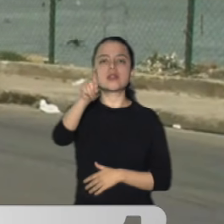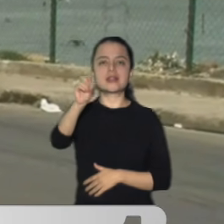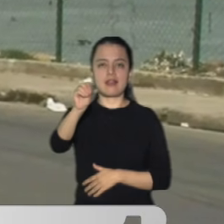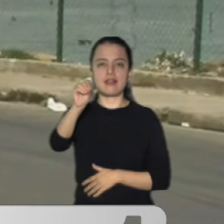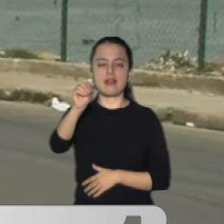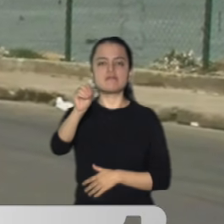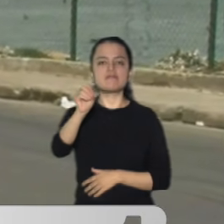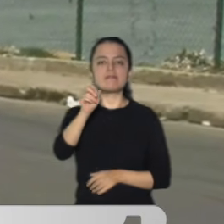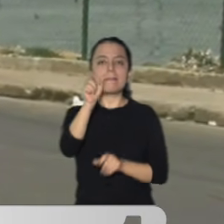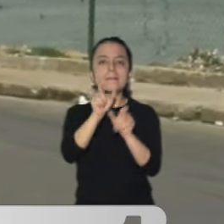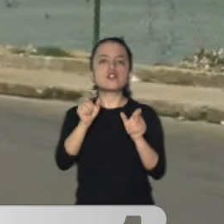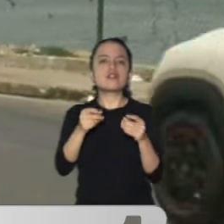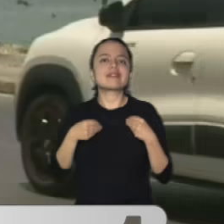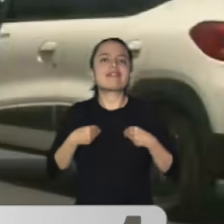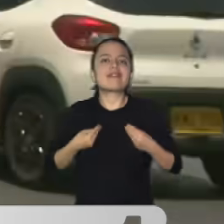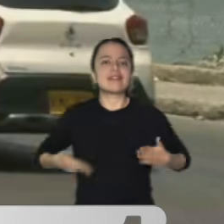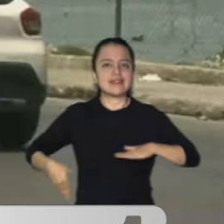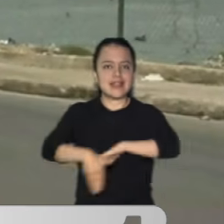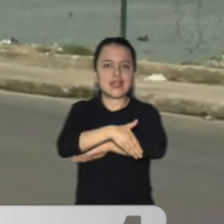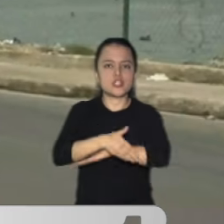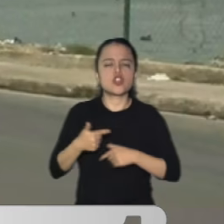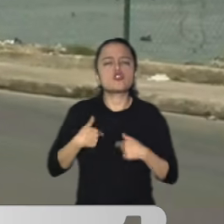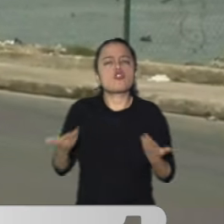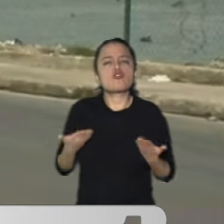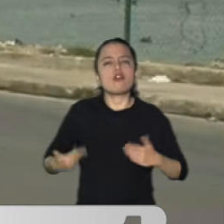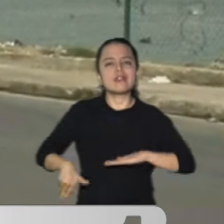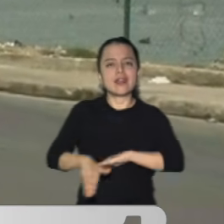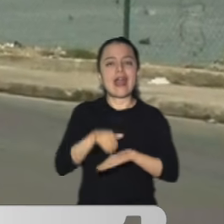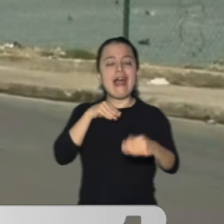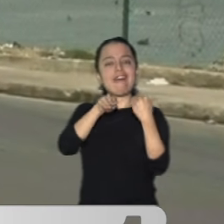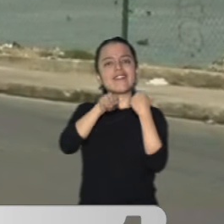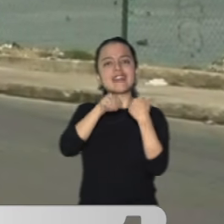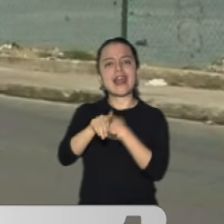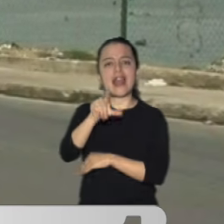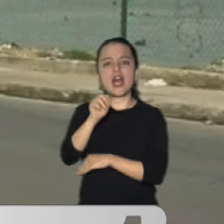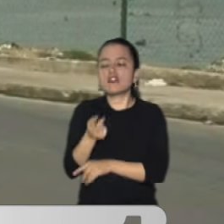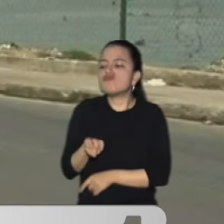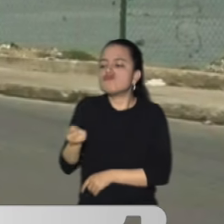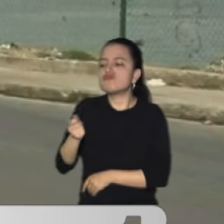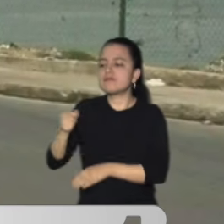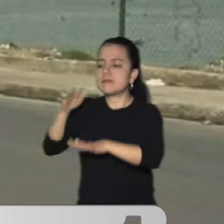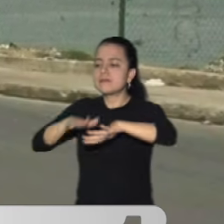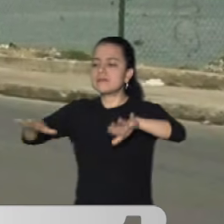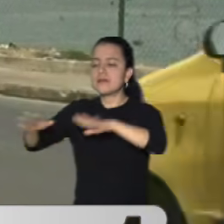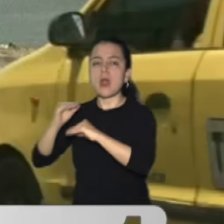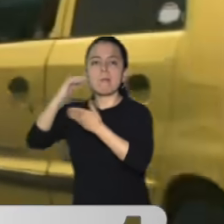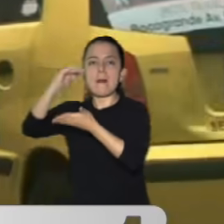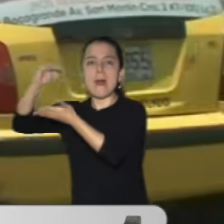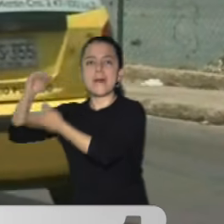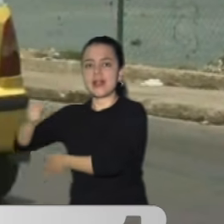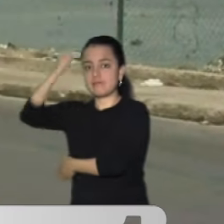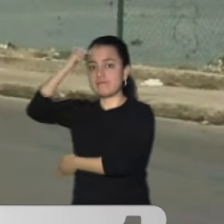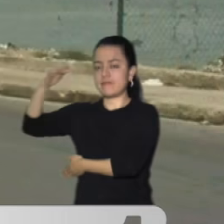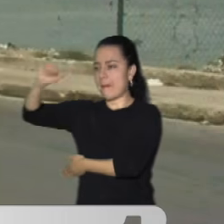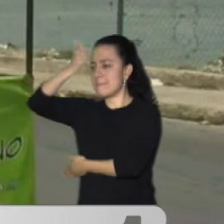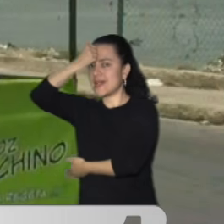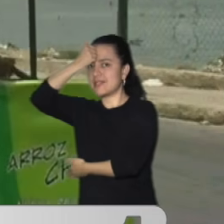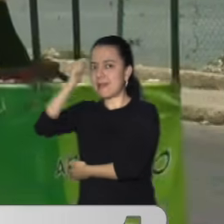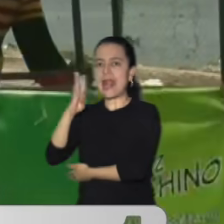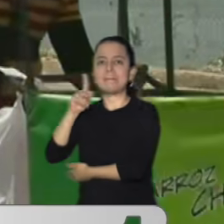160 habitantes de calle. Nos encontramos en la Avenida del Lago, estamos ubicados en el mercado de Basurto, pero además en Cartagena hoy